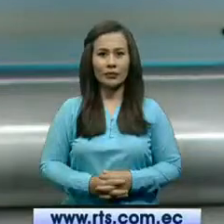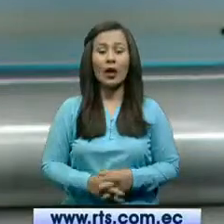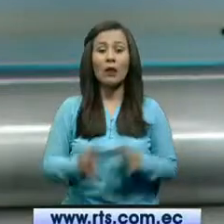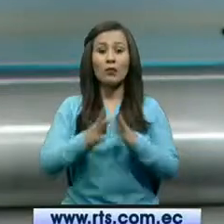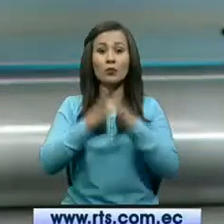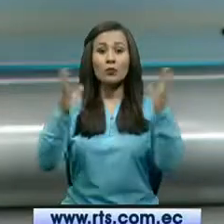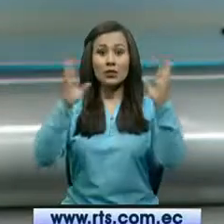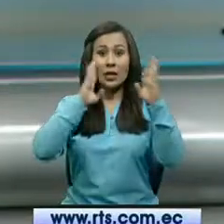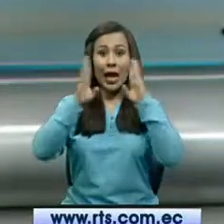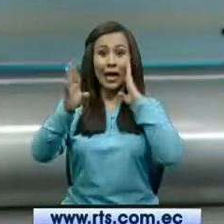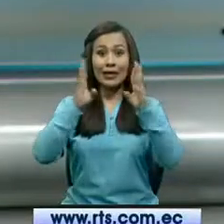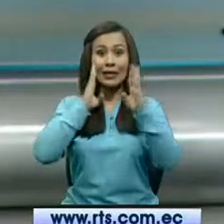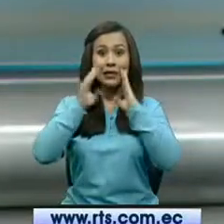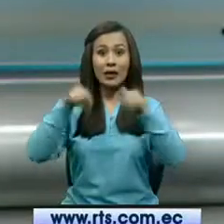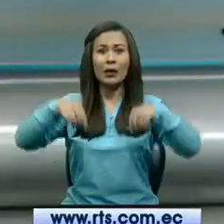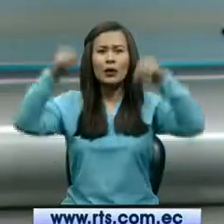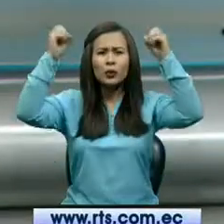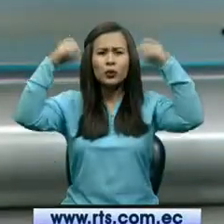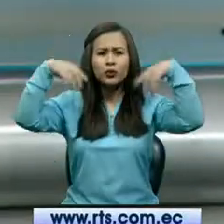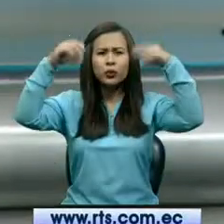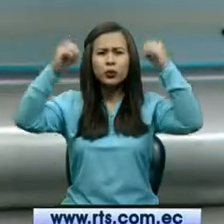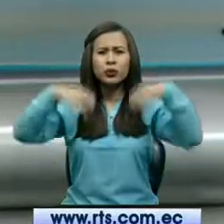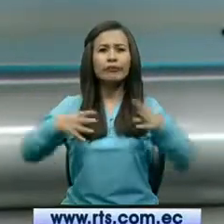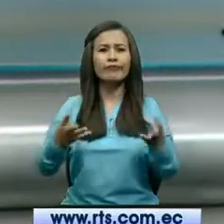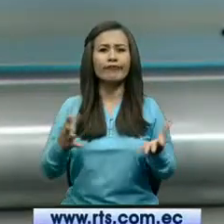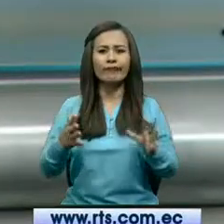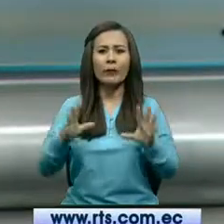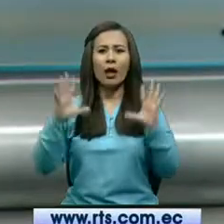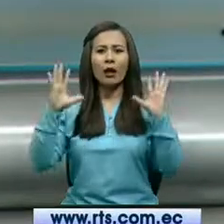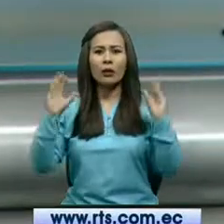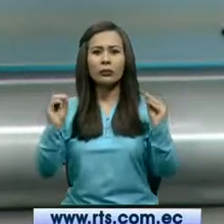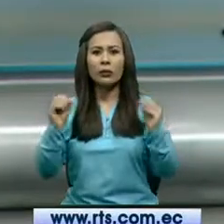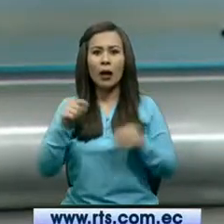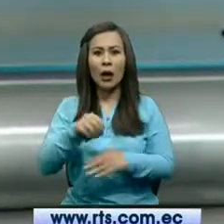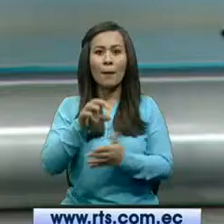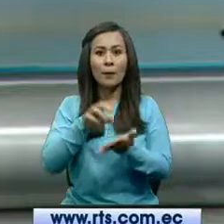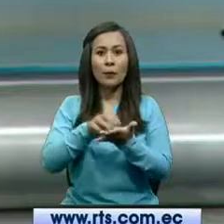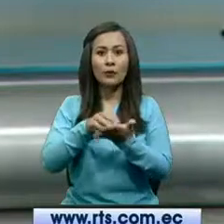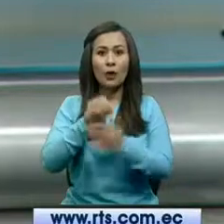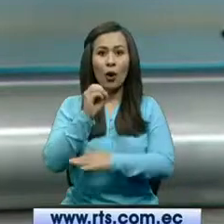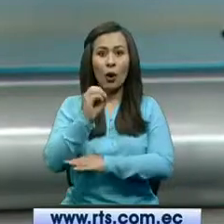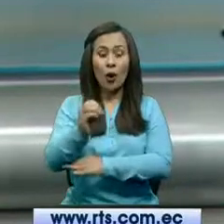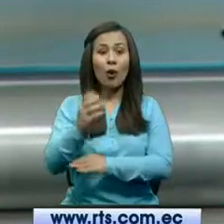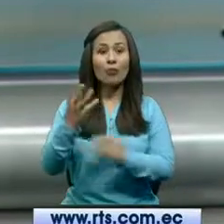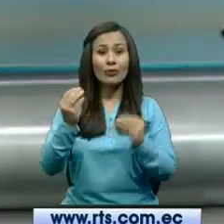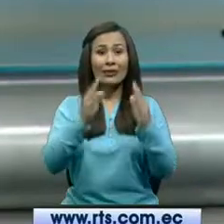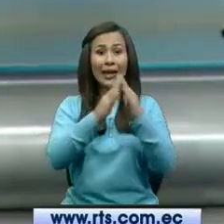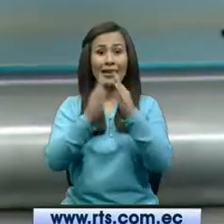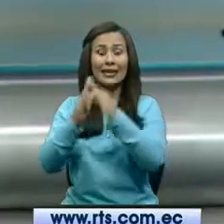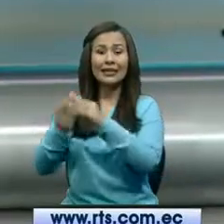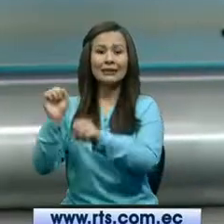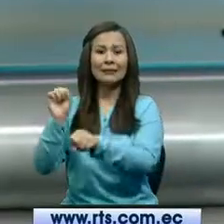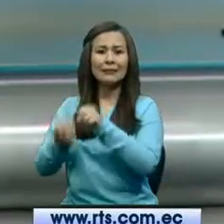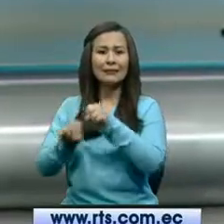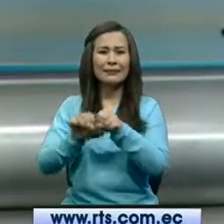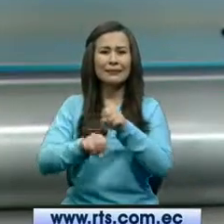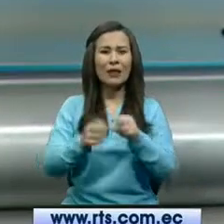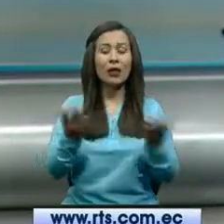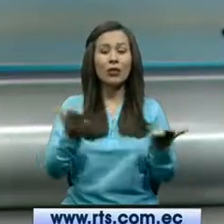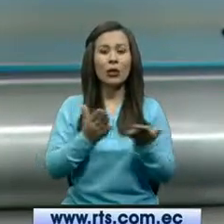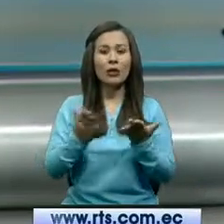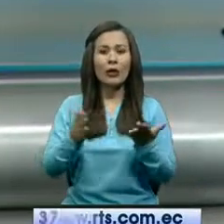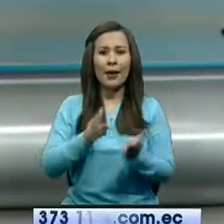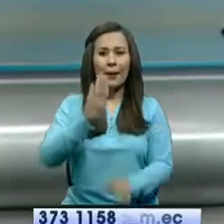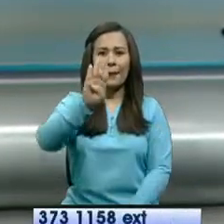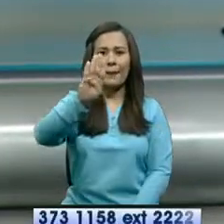Mucha atención, el temporal no da tregua en la provincia de El Oro. Varias viviendas resultaron afectadas en el cantón Balsas